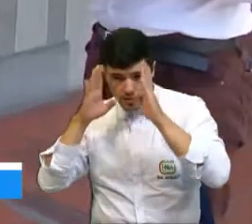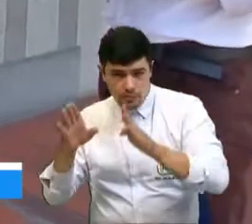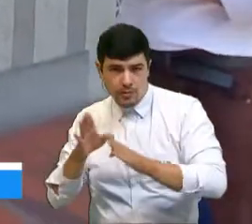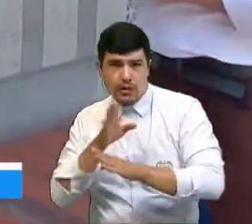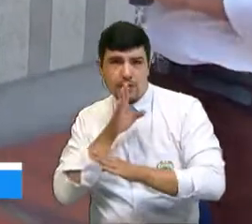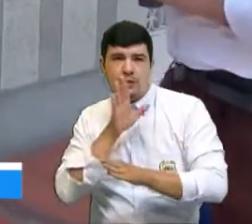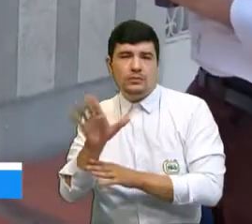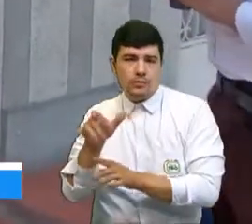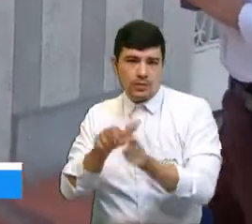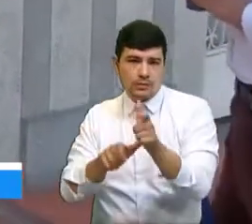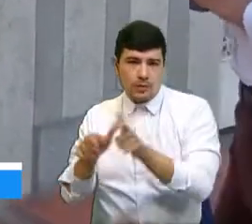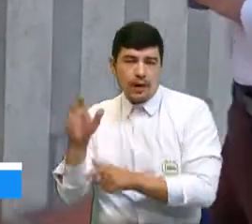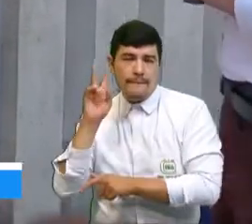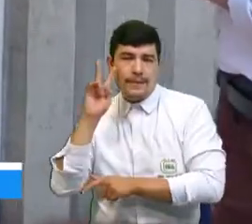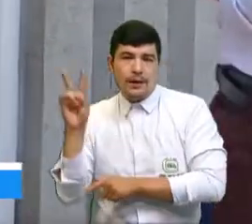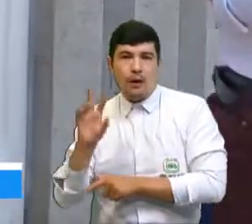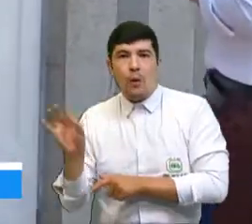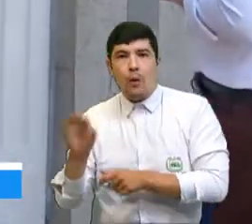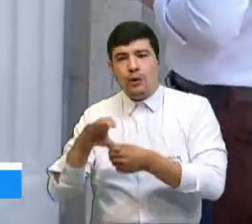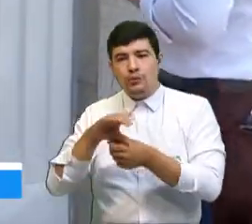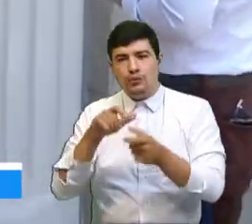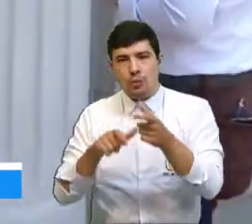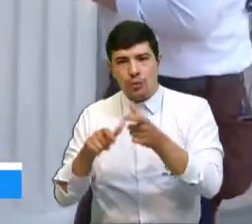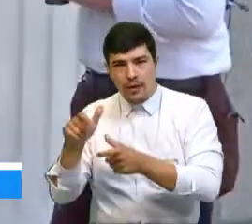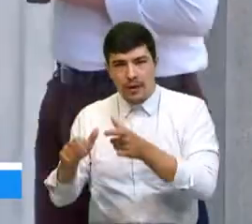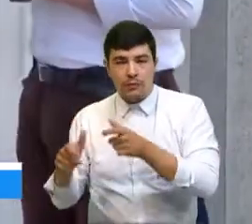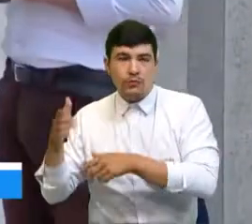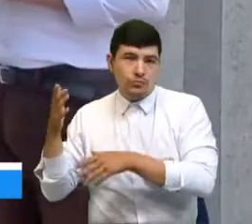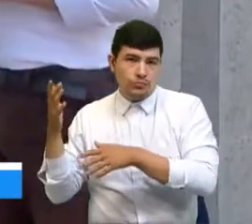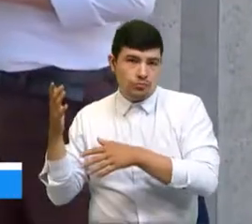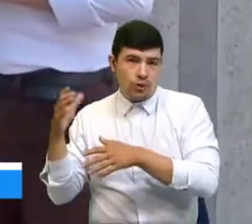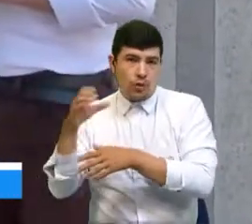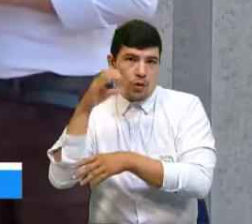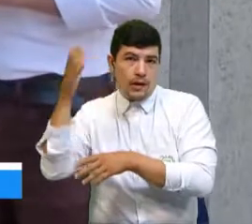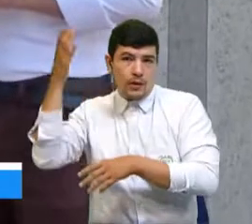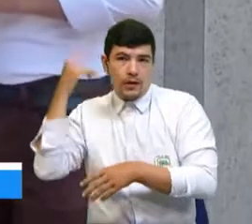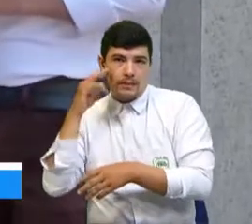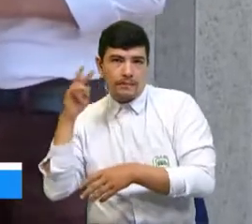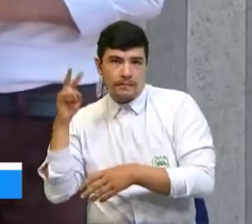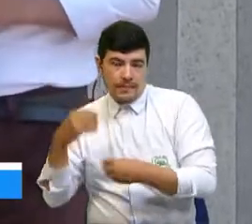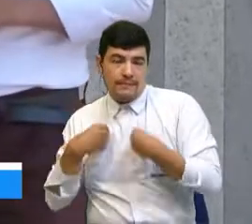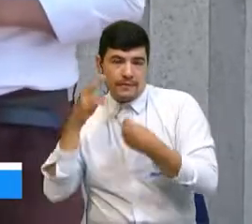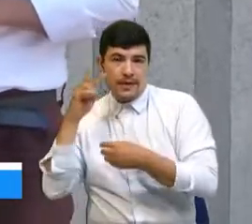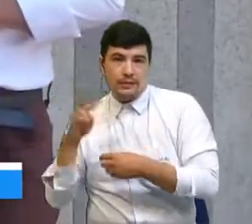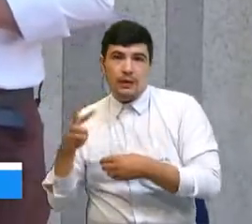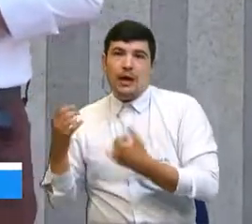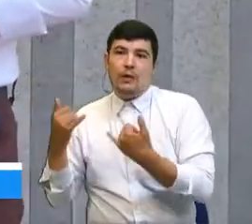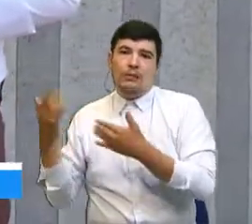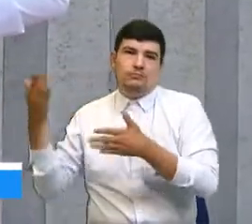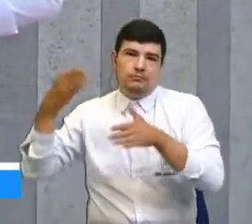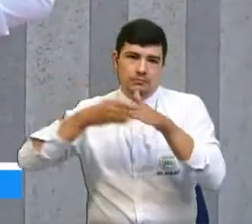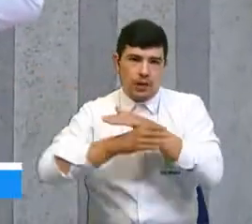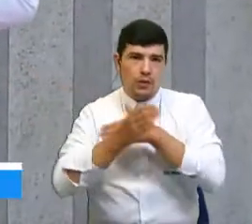venezolanas y ciudadanos retornados y hoy se encuentran sus puertas cerradas